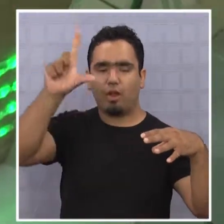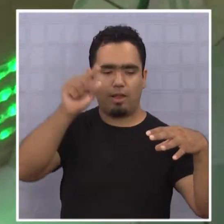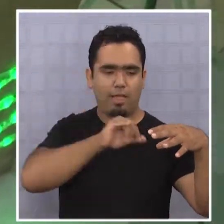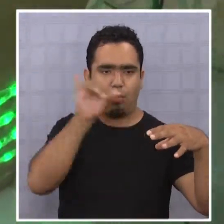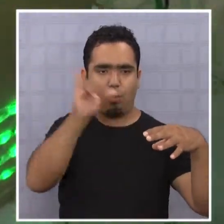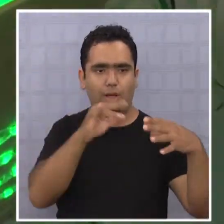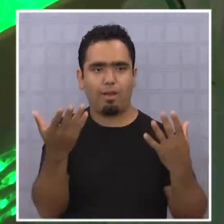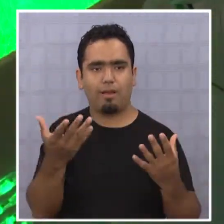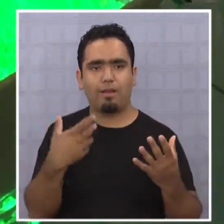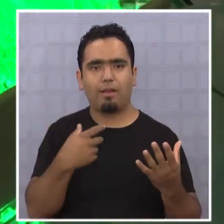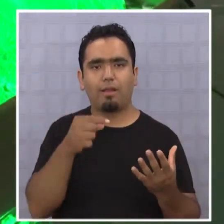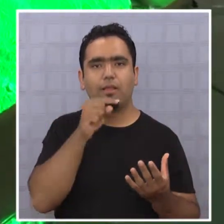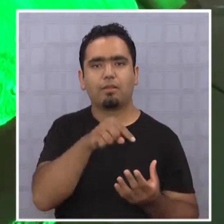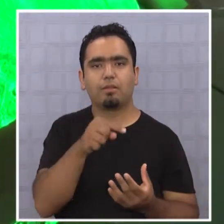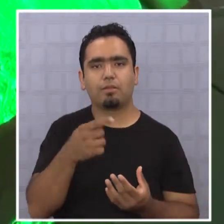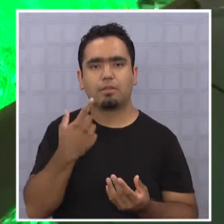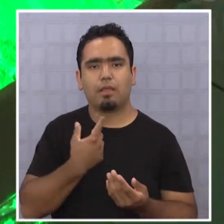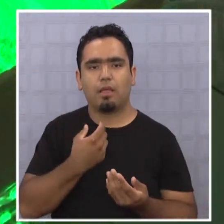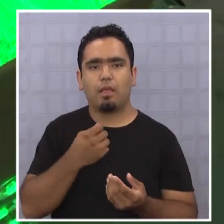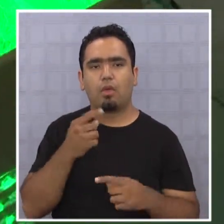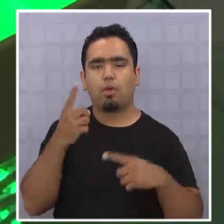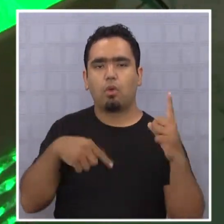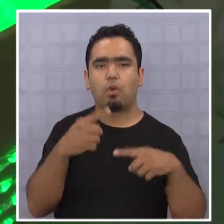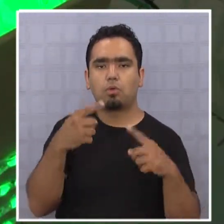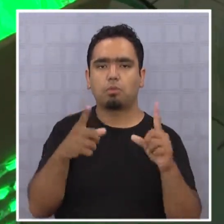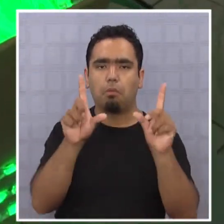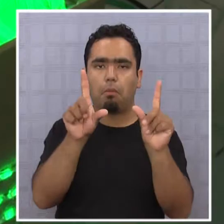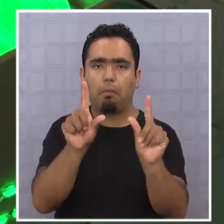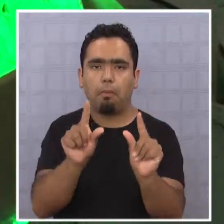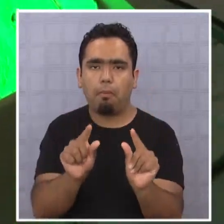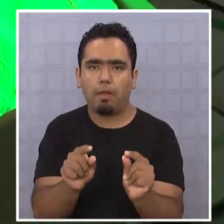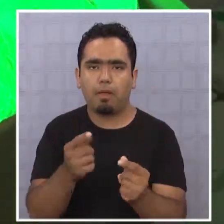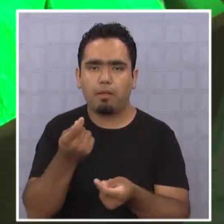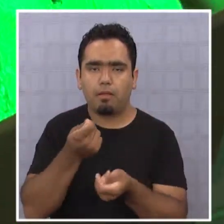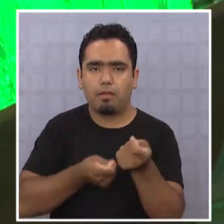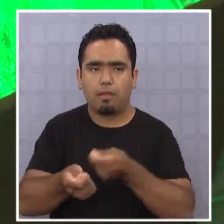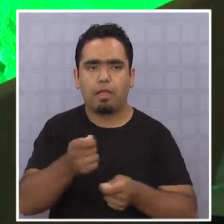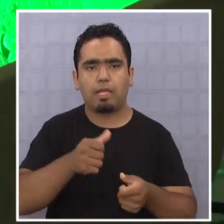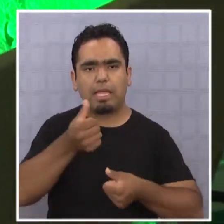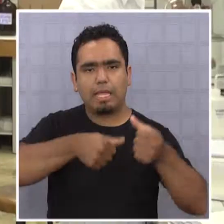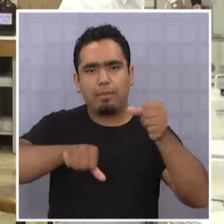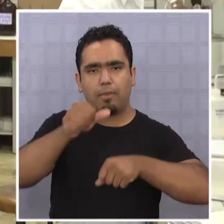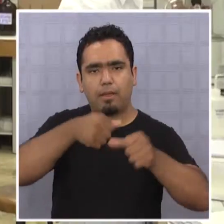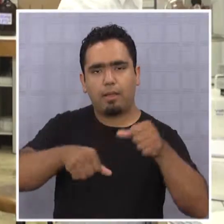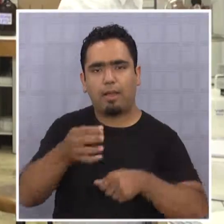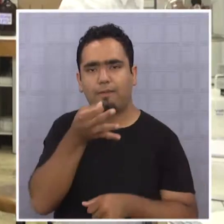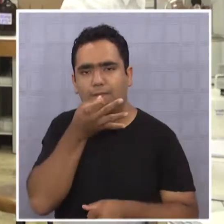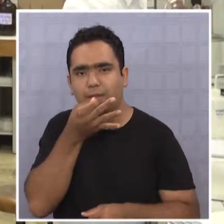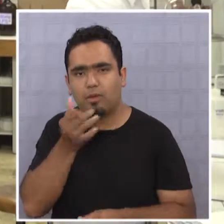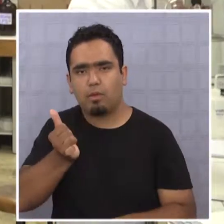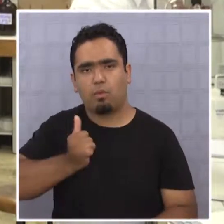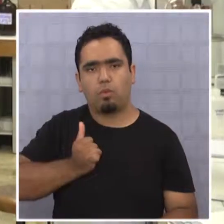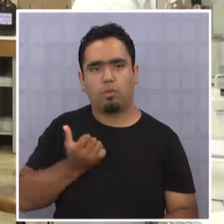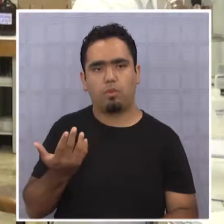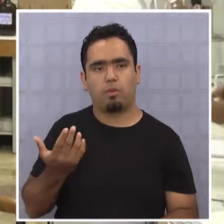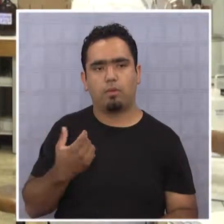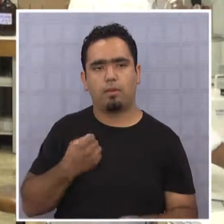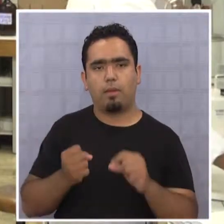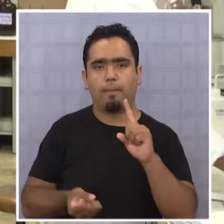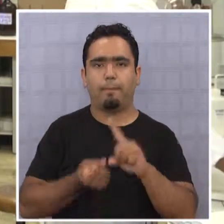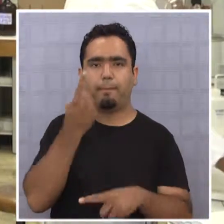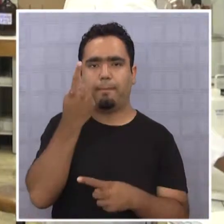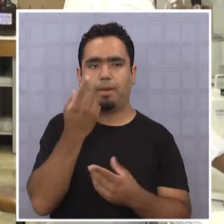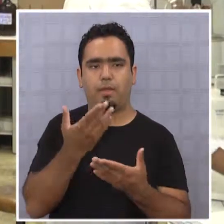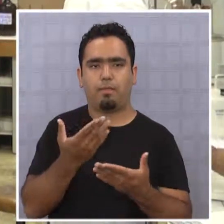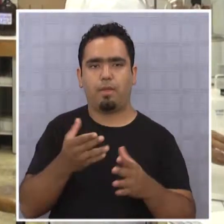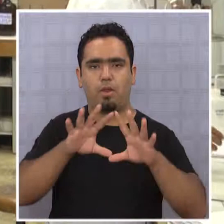sol. Se puede llegar a conseguir que sea, los costos de producción sean menores, la química verde se cumpla,